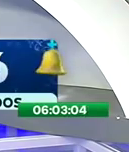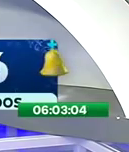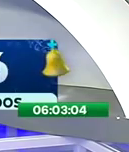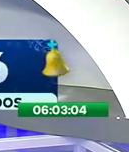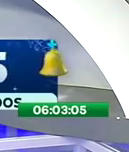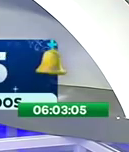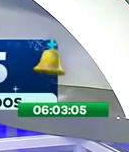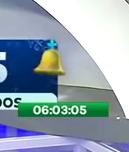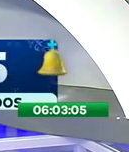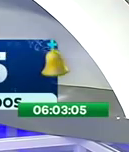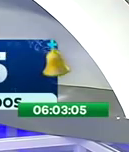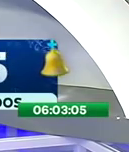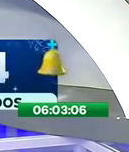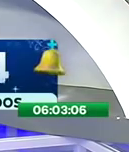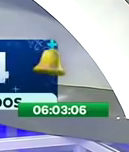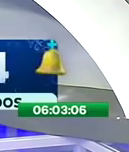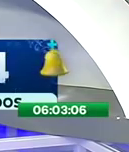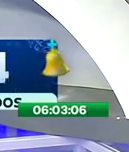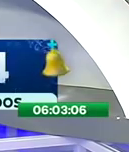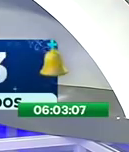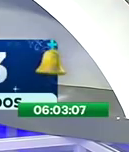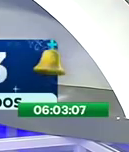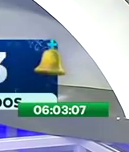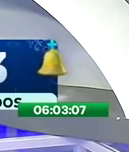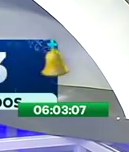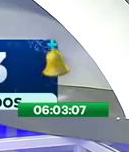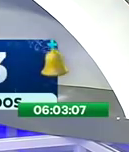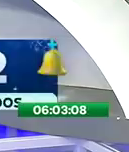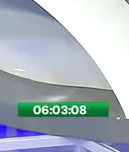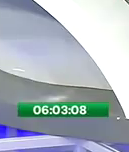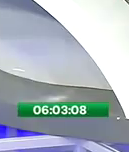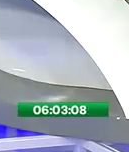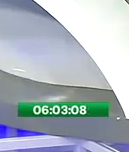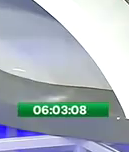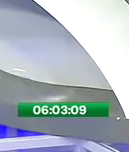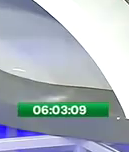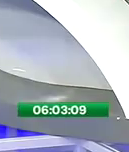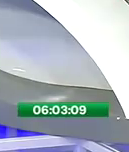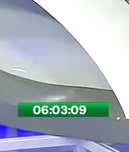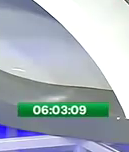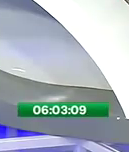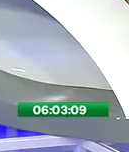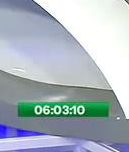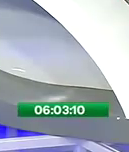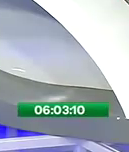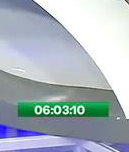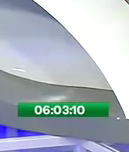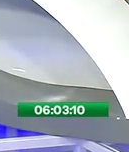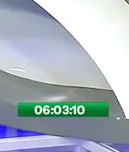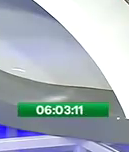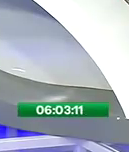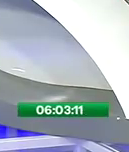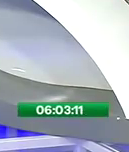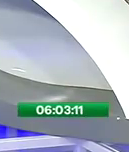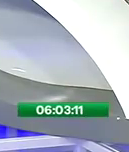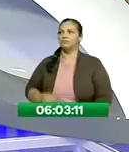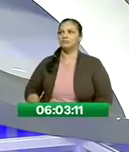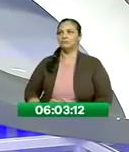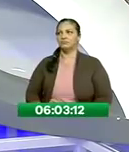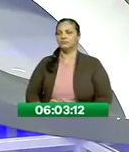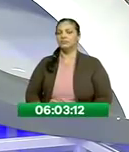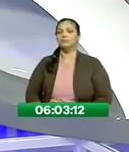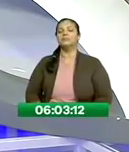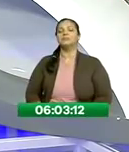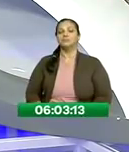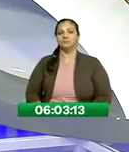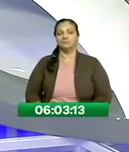6:03 de la mañana, a levantarse, manda el grito de guerra. Lo que pasa es que mi juguetería, escúchame, en mi juguetería no compra el que quiere, sino